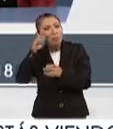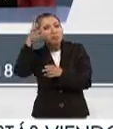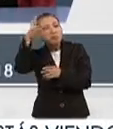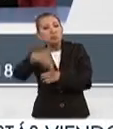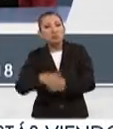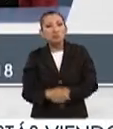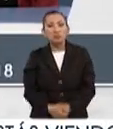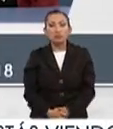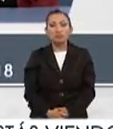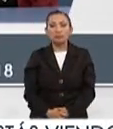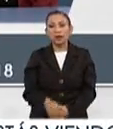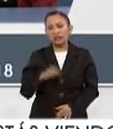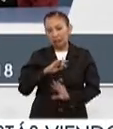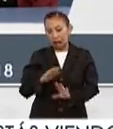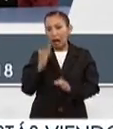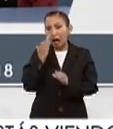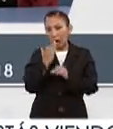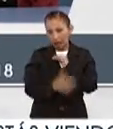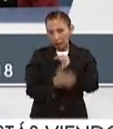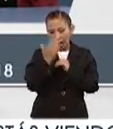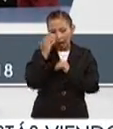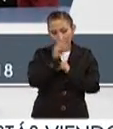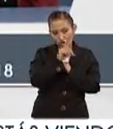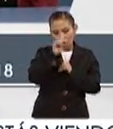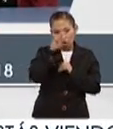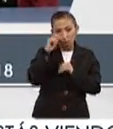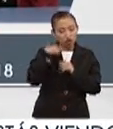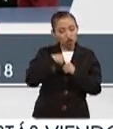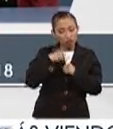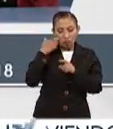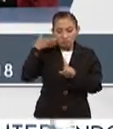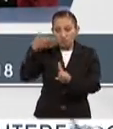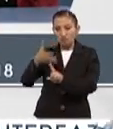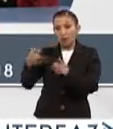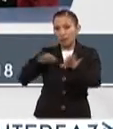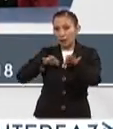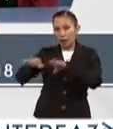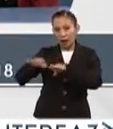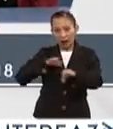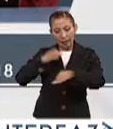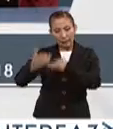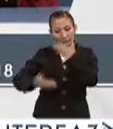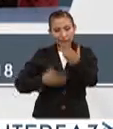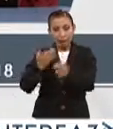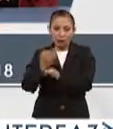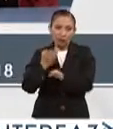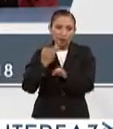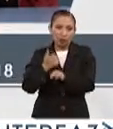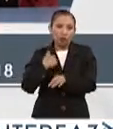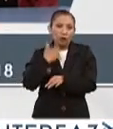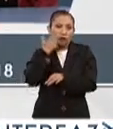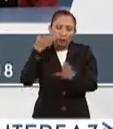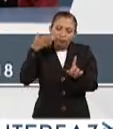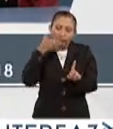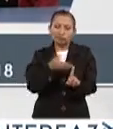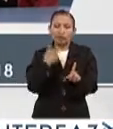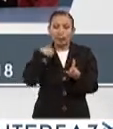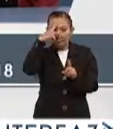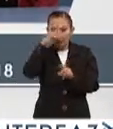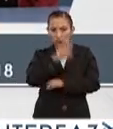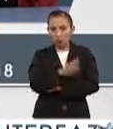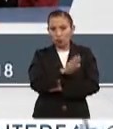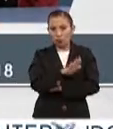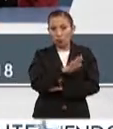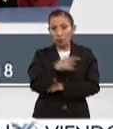futuro? Bueno, ahorita ya que termine mi doctorado, ya quiero dedicarme ya a trabajar. Por ahorita quiero enfocarme en